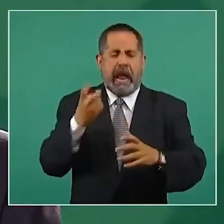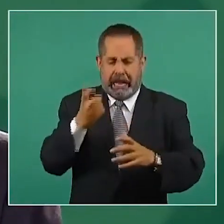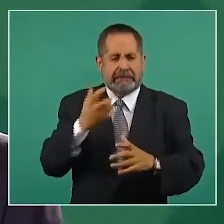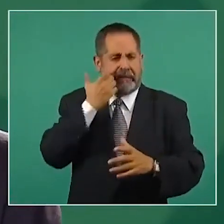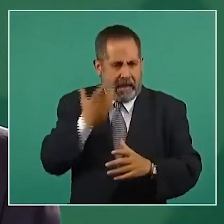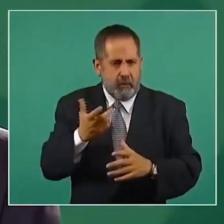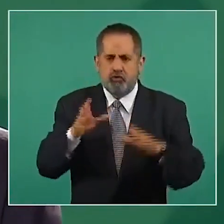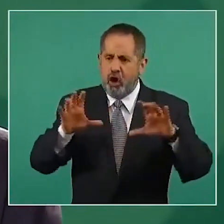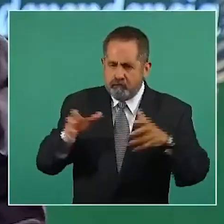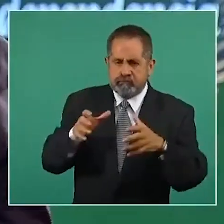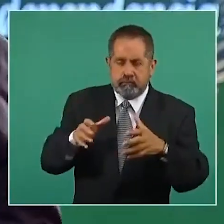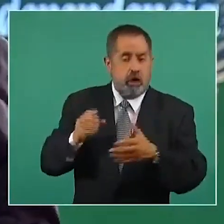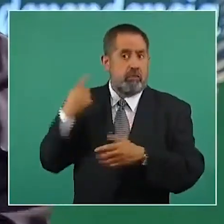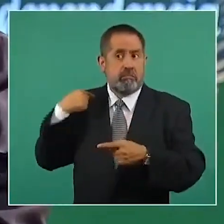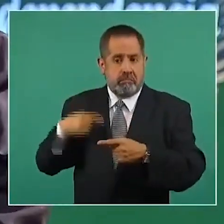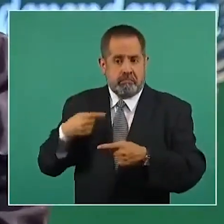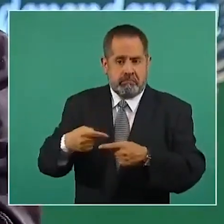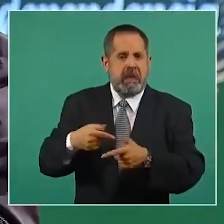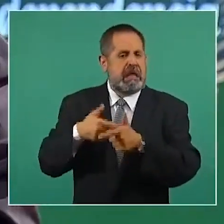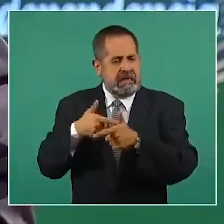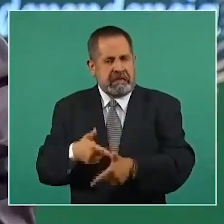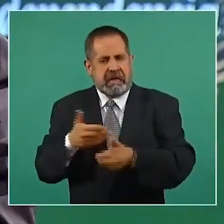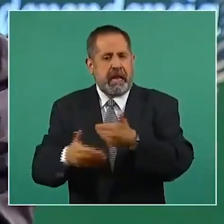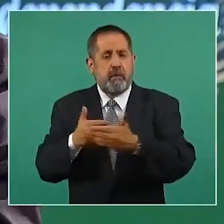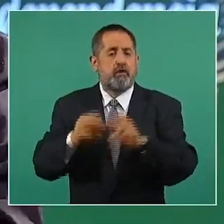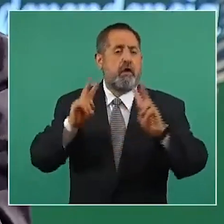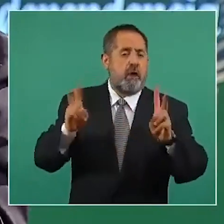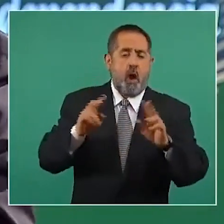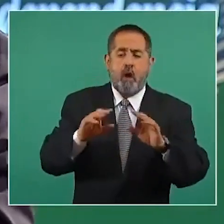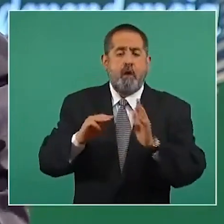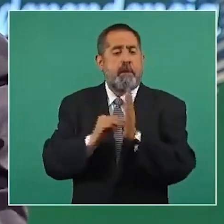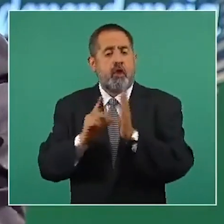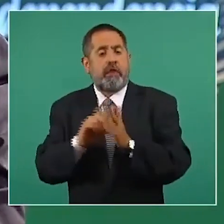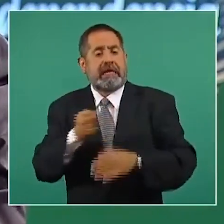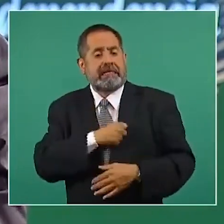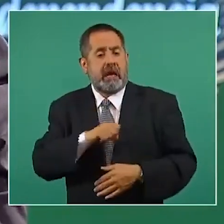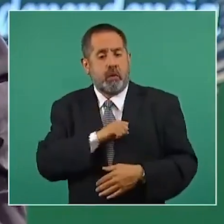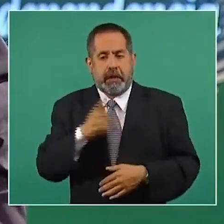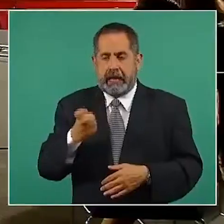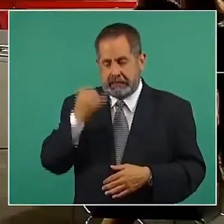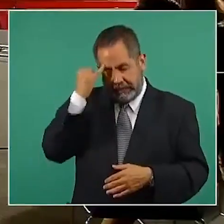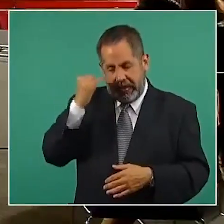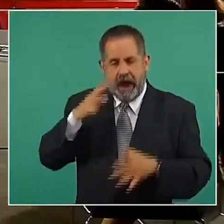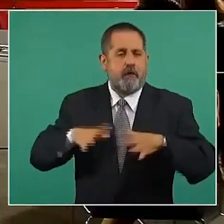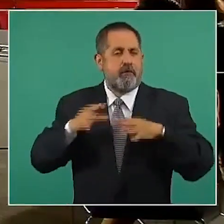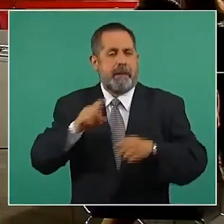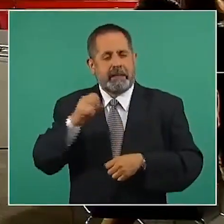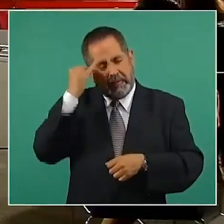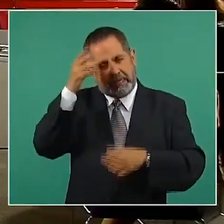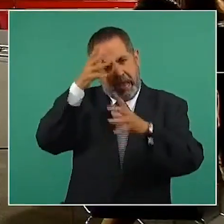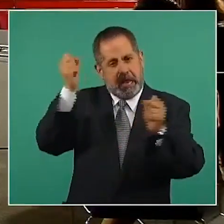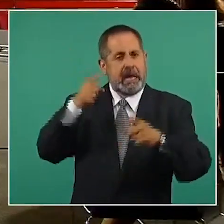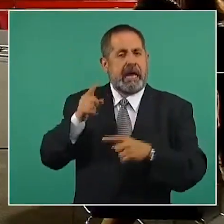con el que hemos seguido trabajando, ese es el modelo de salud para el bienestar con el que se fundó INSABI, y es